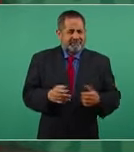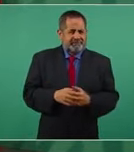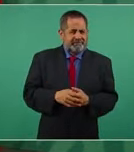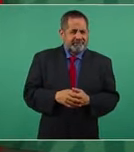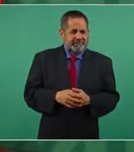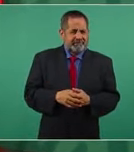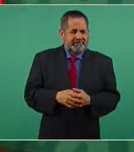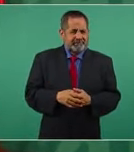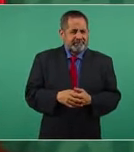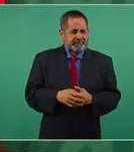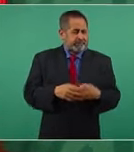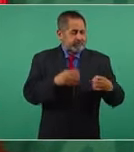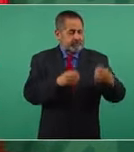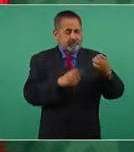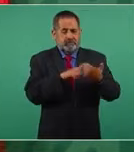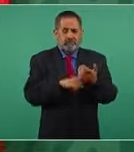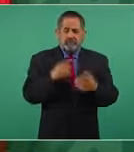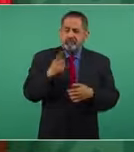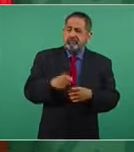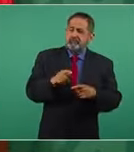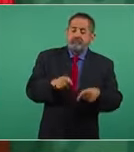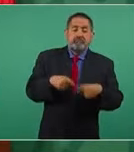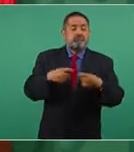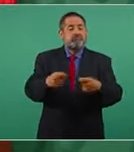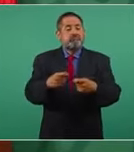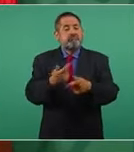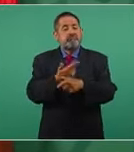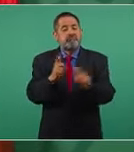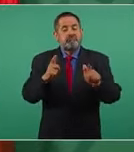que se le dé libertad